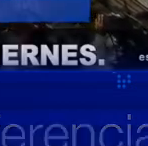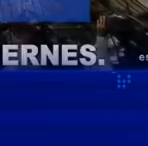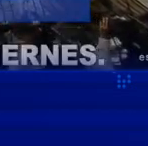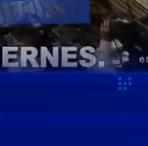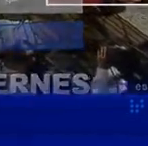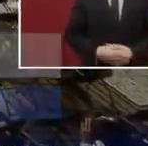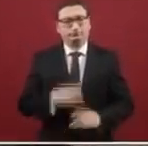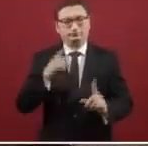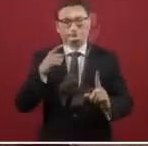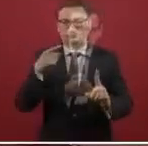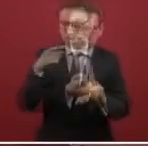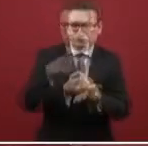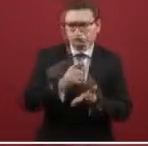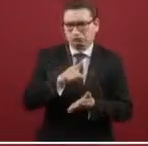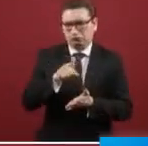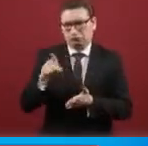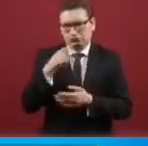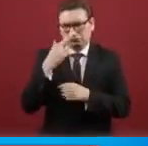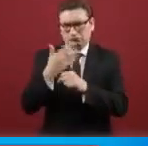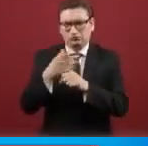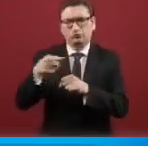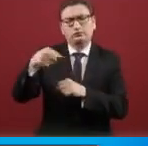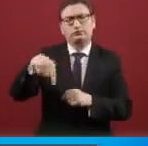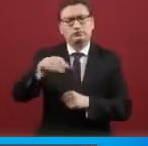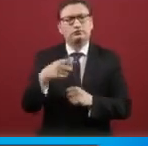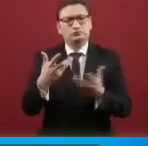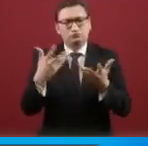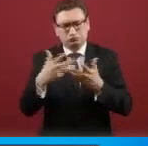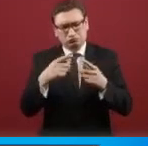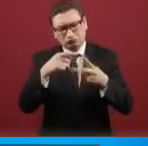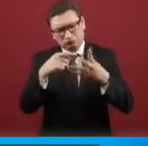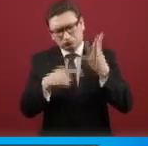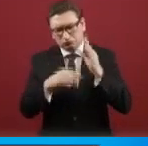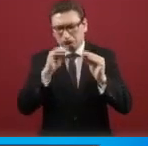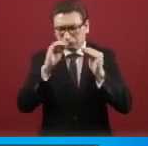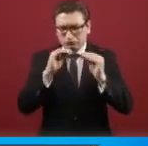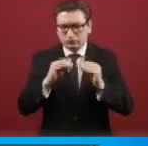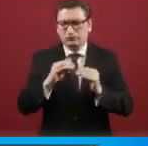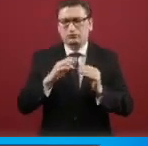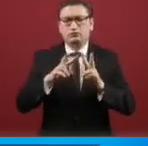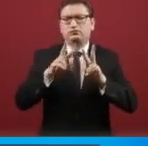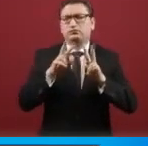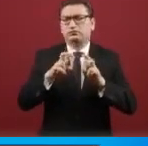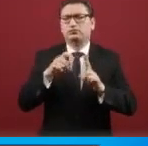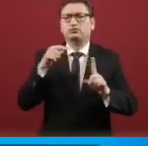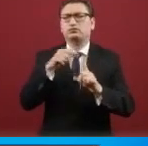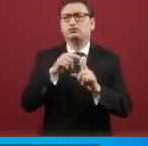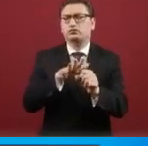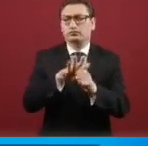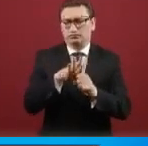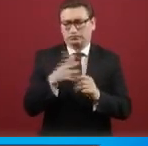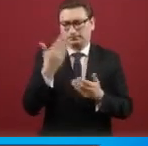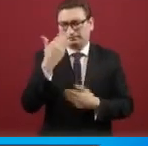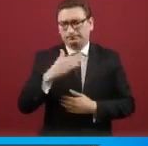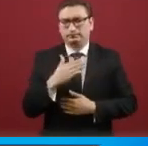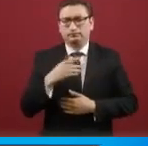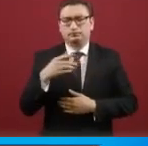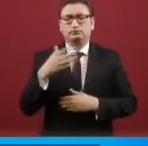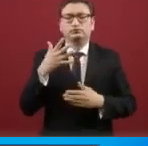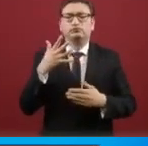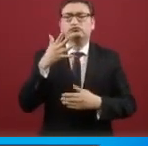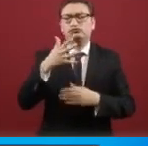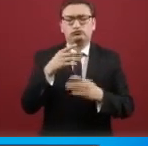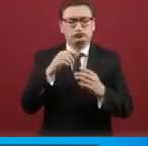al grano. Porque reforma educativa. Se cumple con el